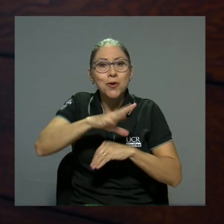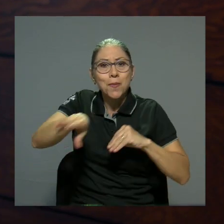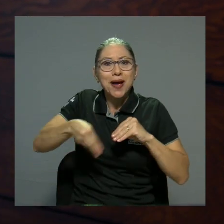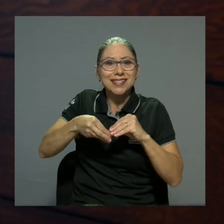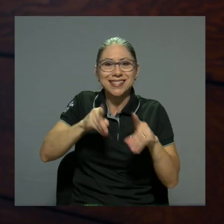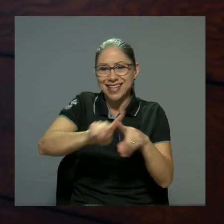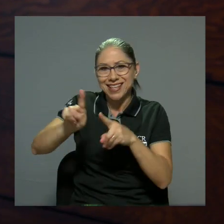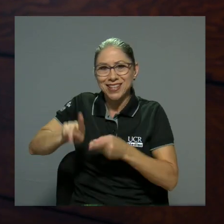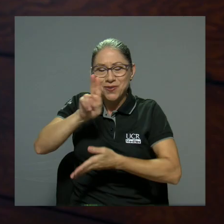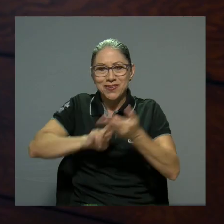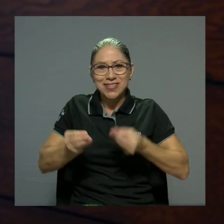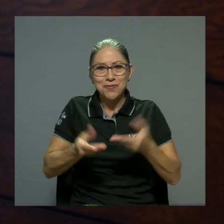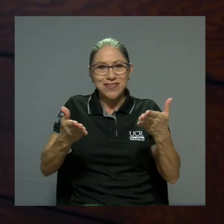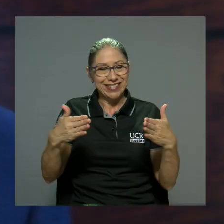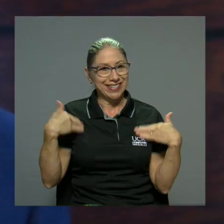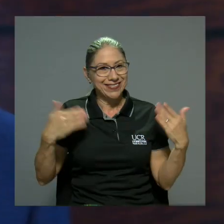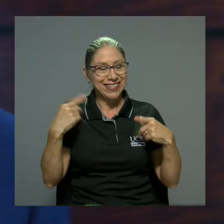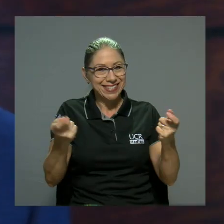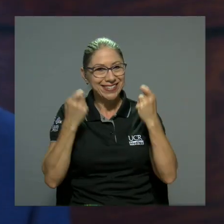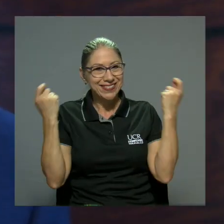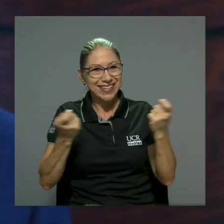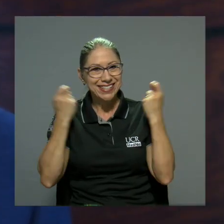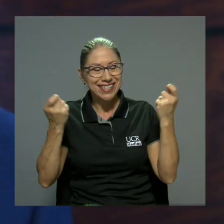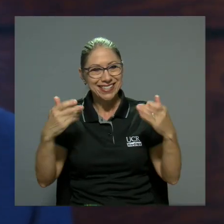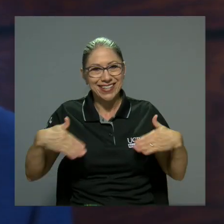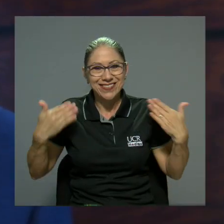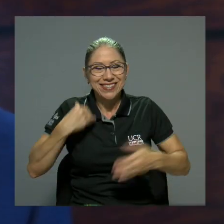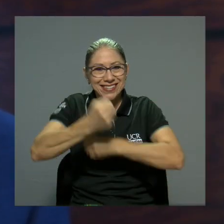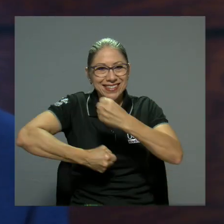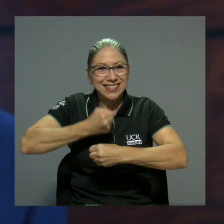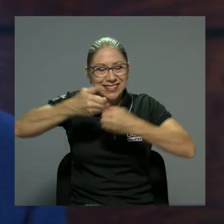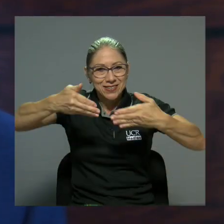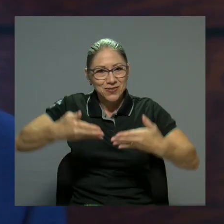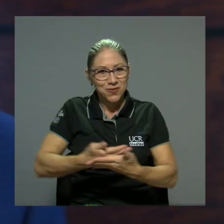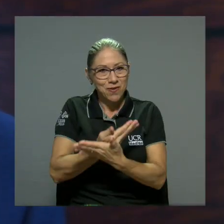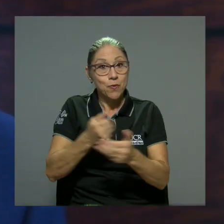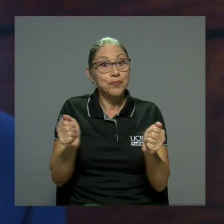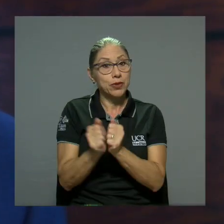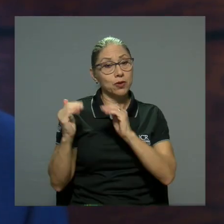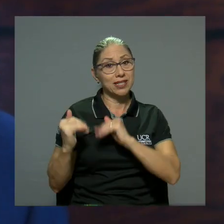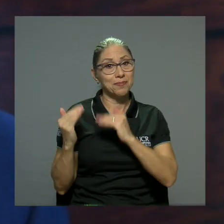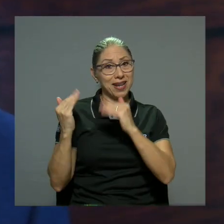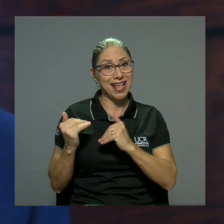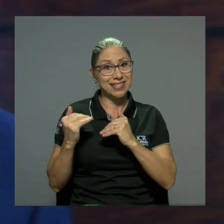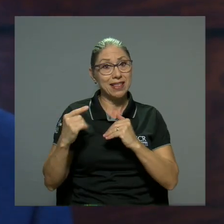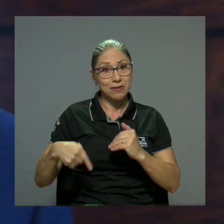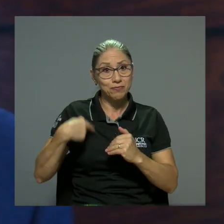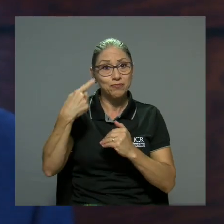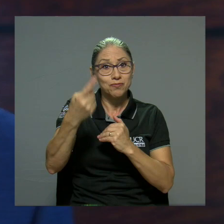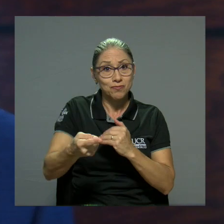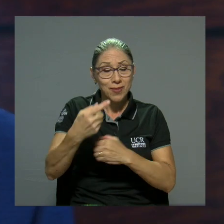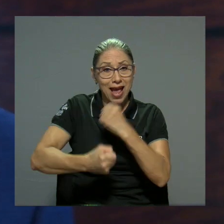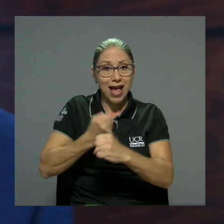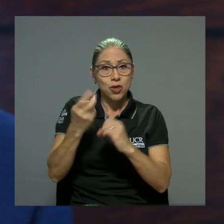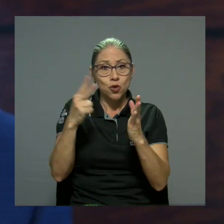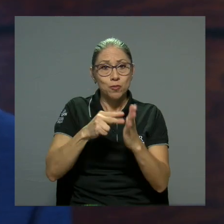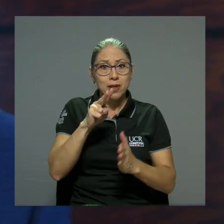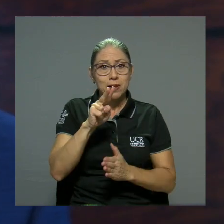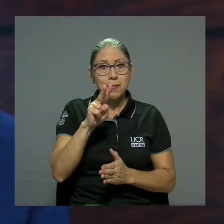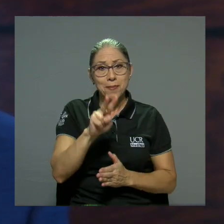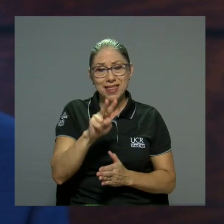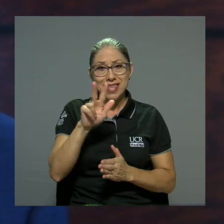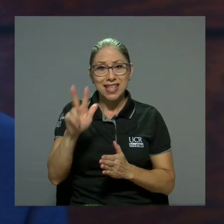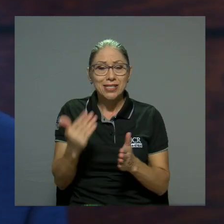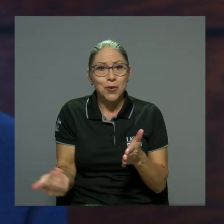año más de universidades públicas. Felices fiestas y feliz año nuevo, con la esperanza de encontrarnos nuevamente